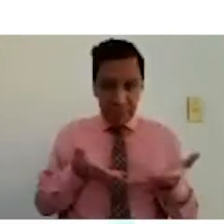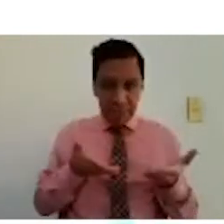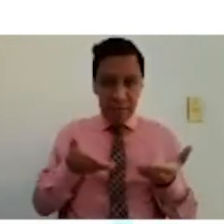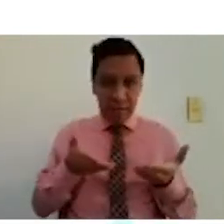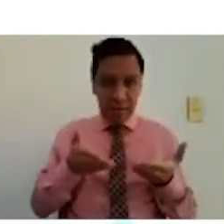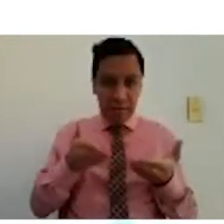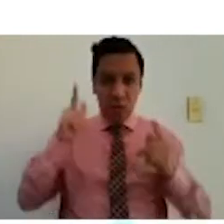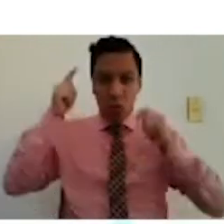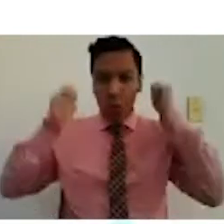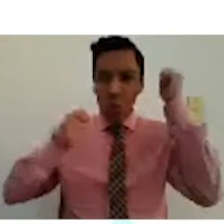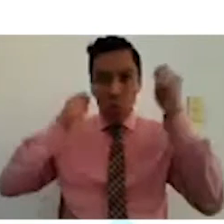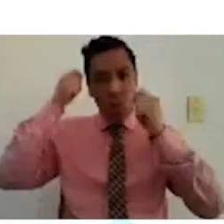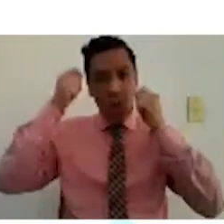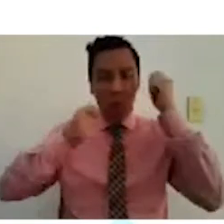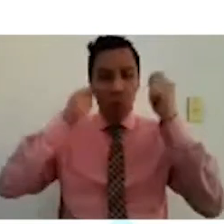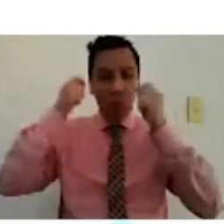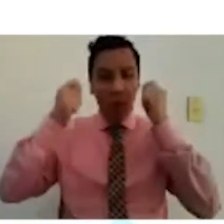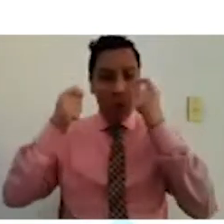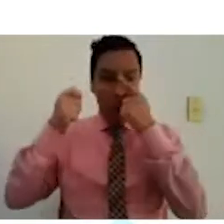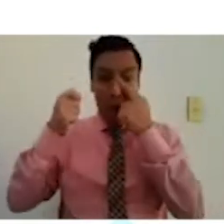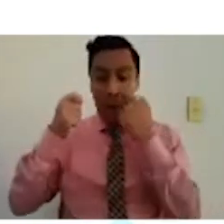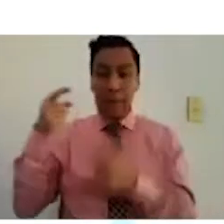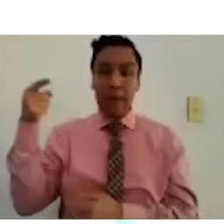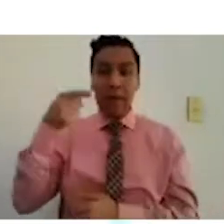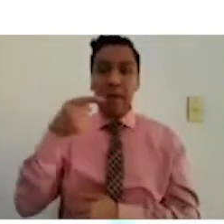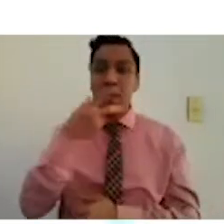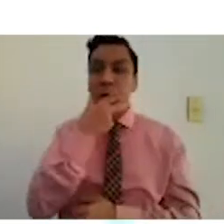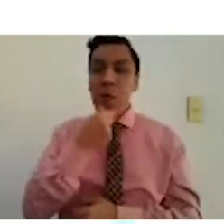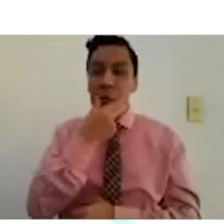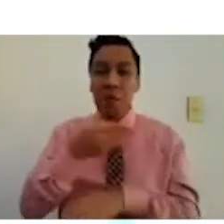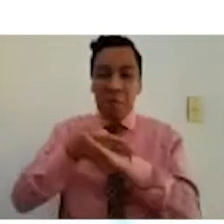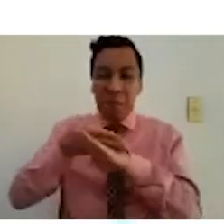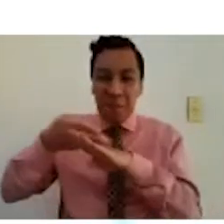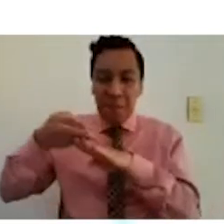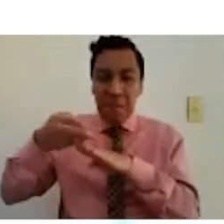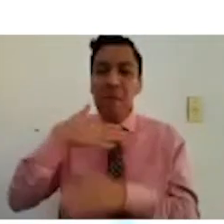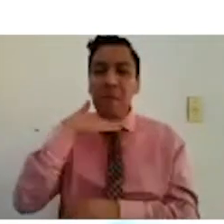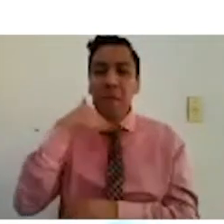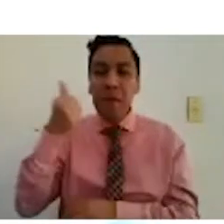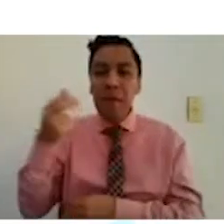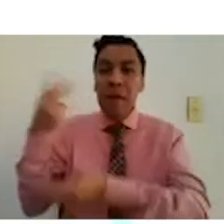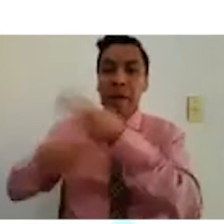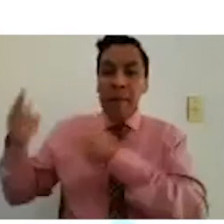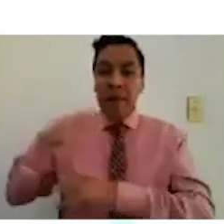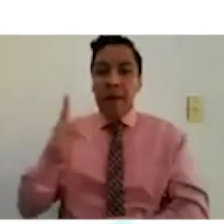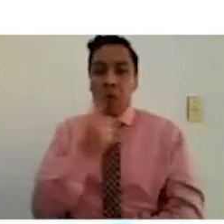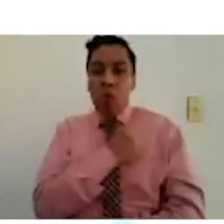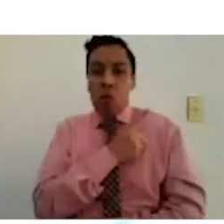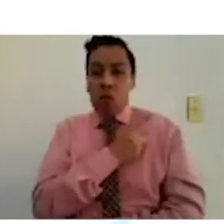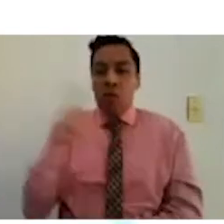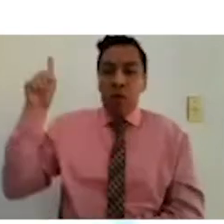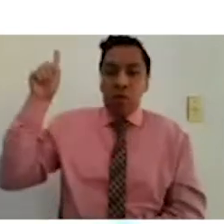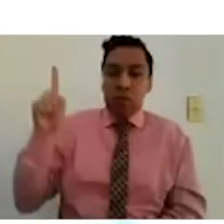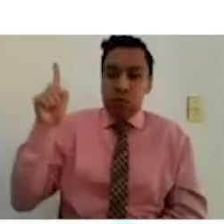está perdido y que va a enfermar del cólera. La película nos narra todo un